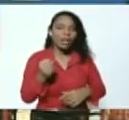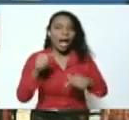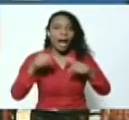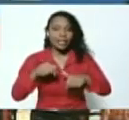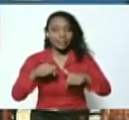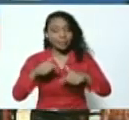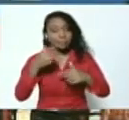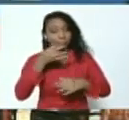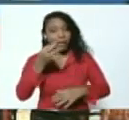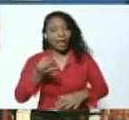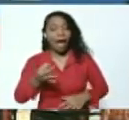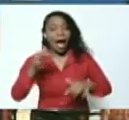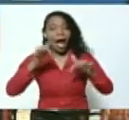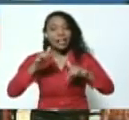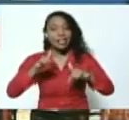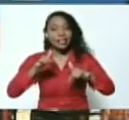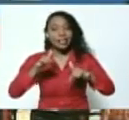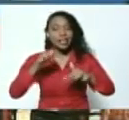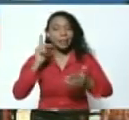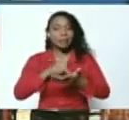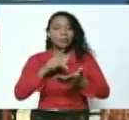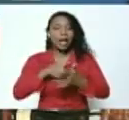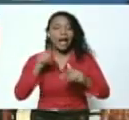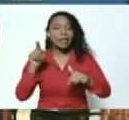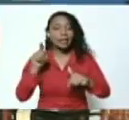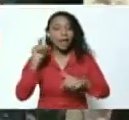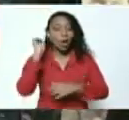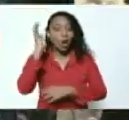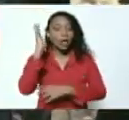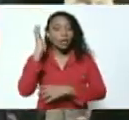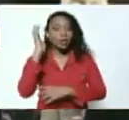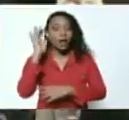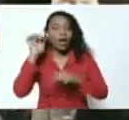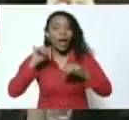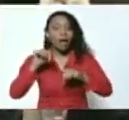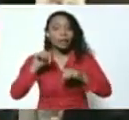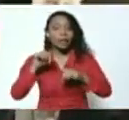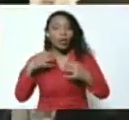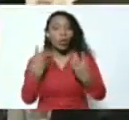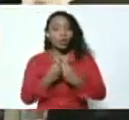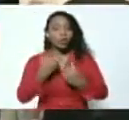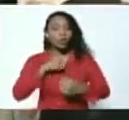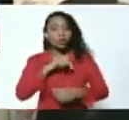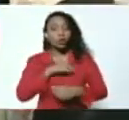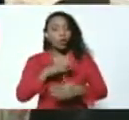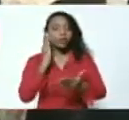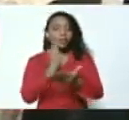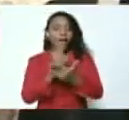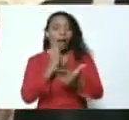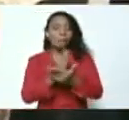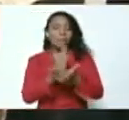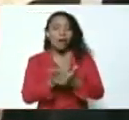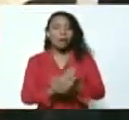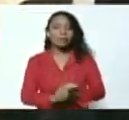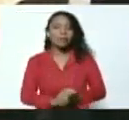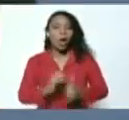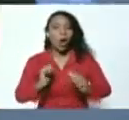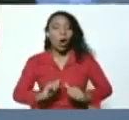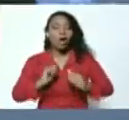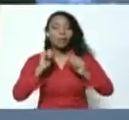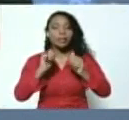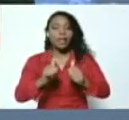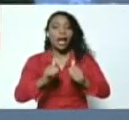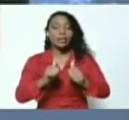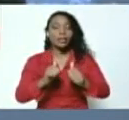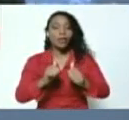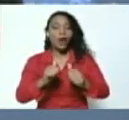¿verdad? Aquí están en este congreso y estarán con nosotros para siempre. Comenzando por